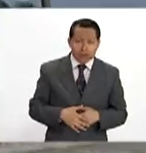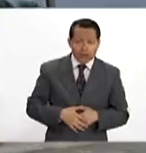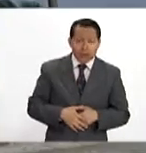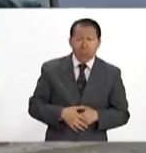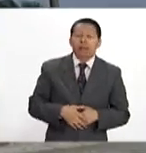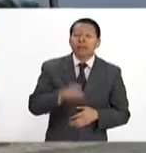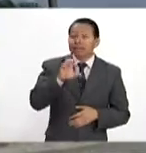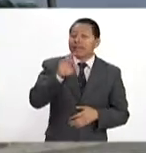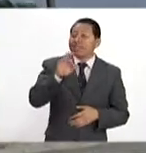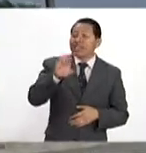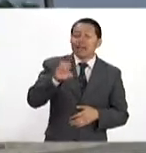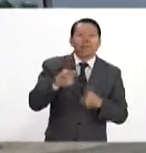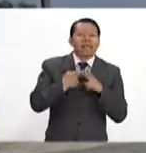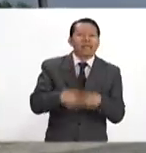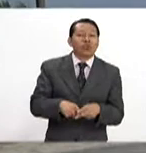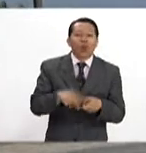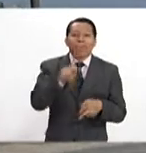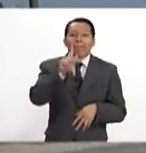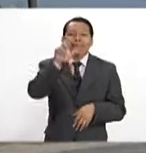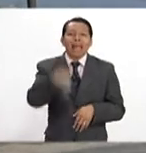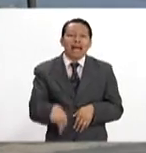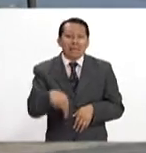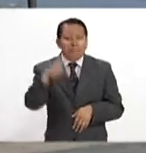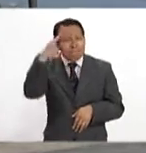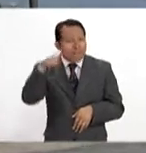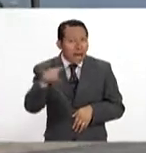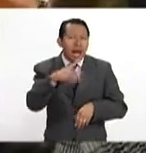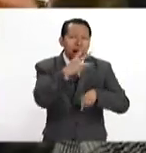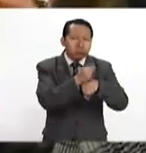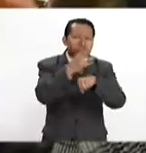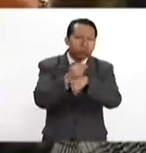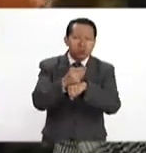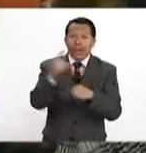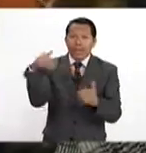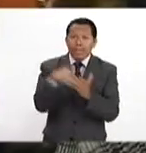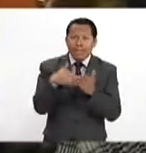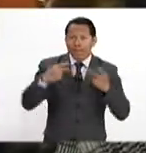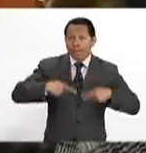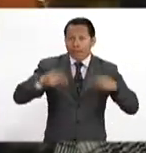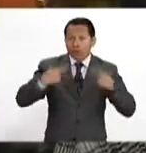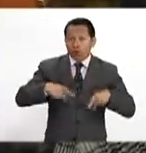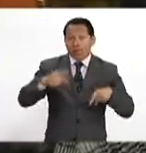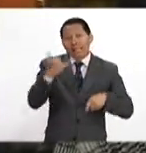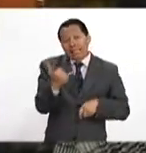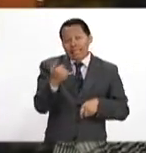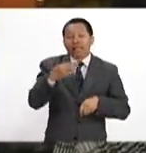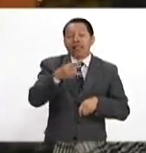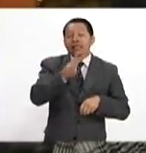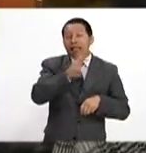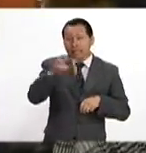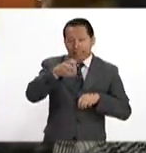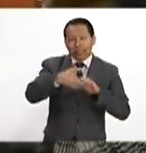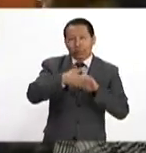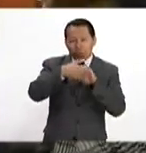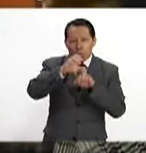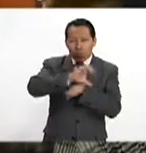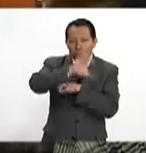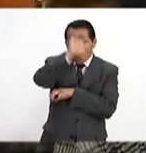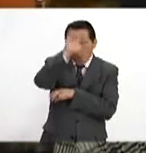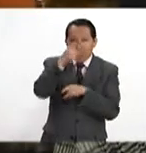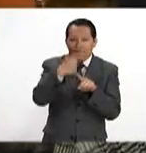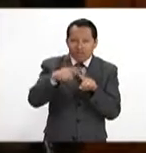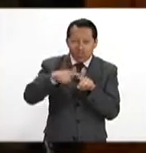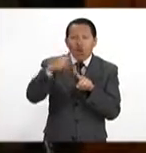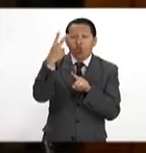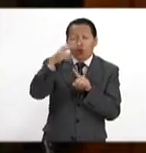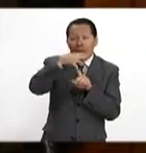de Electricidad puso en marcha un plan de contingencia, desplegó más de 1,000 trabajadores, más de 300 grúas, más de 300 vehículos, 2 helicópteros y